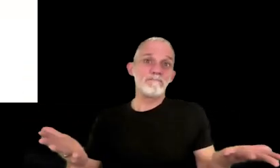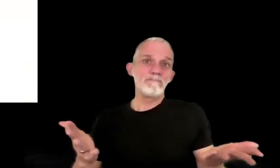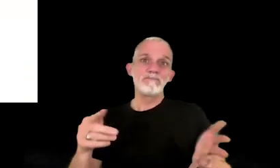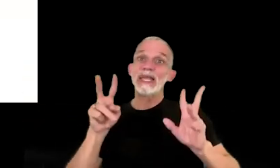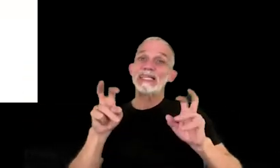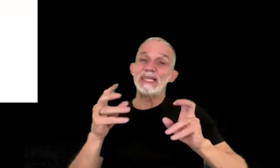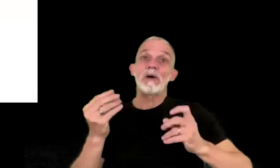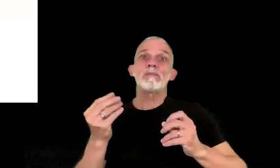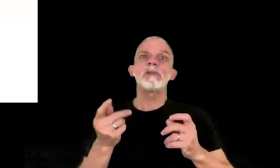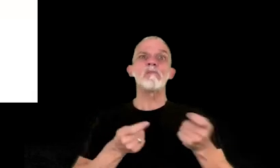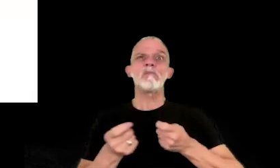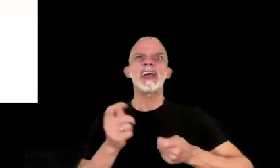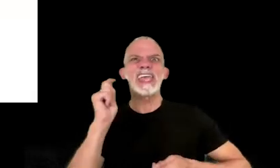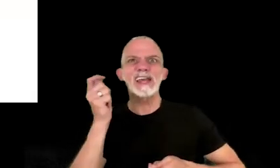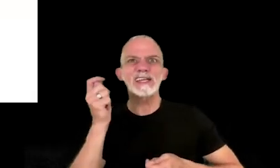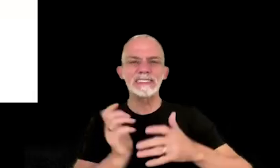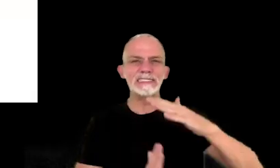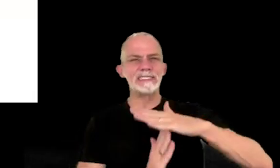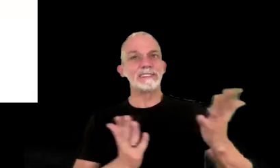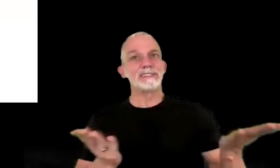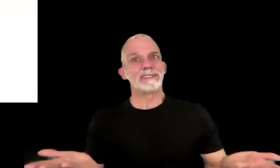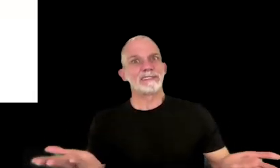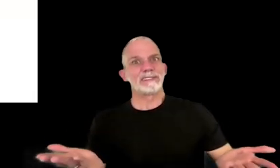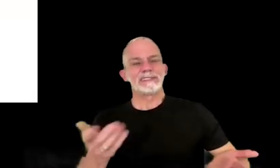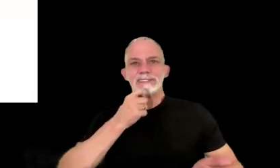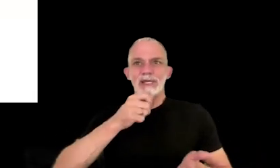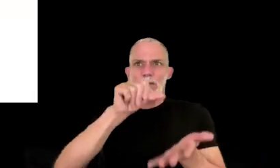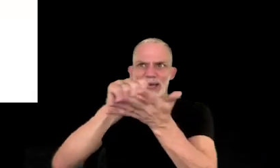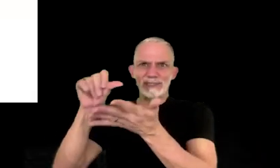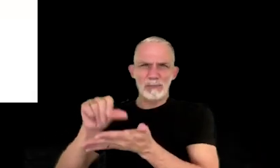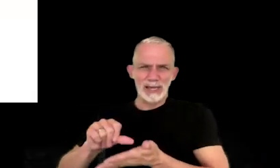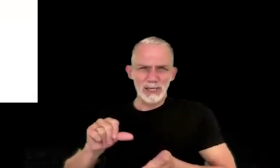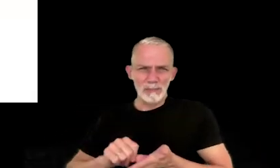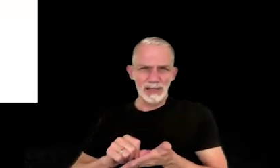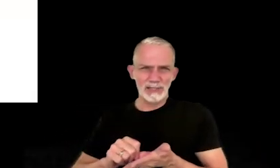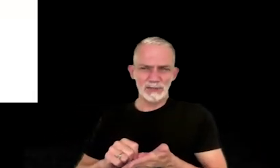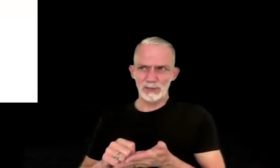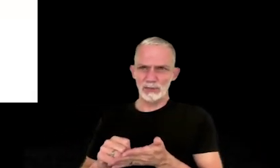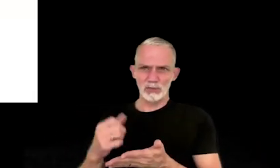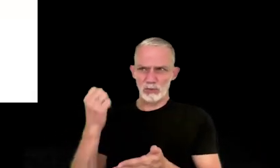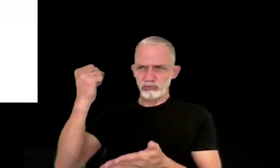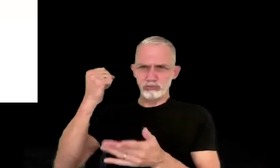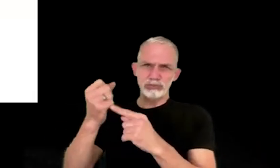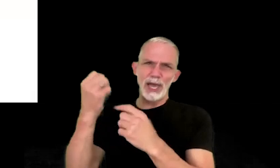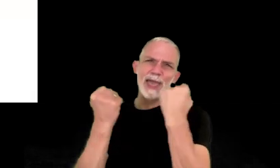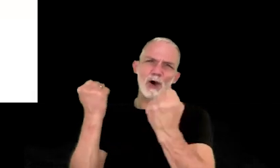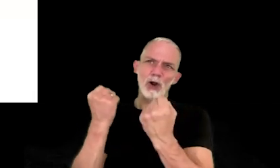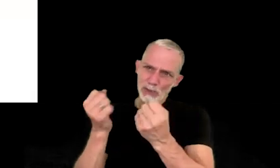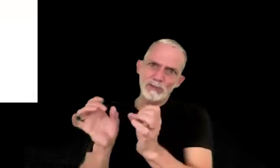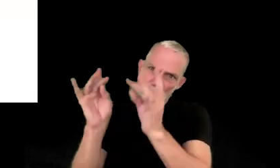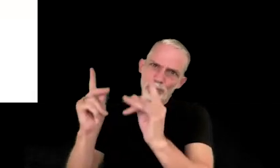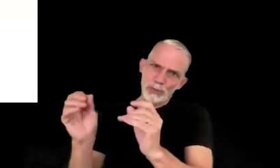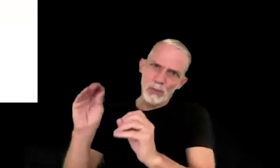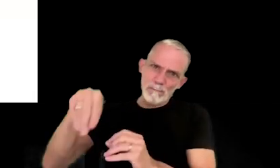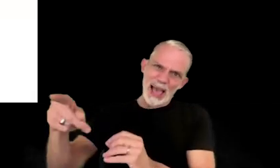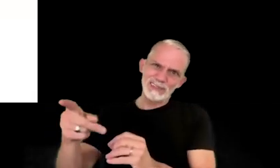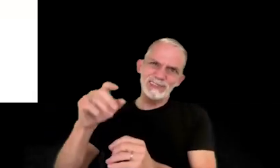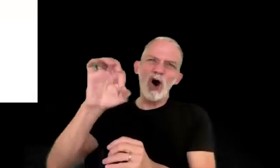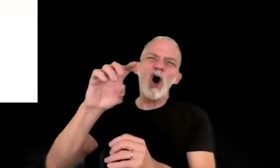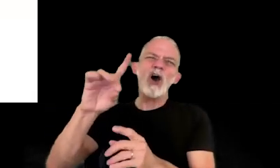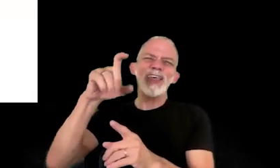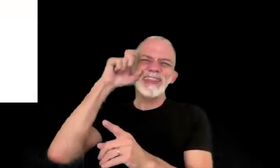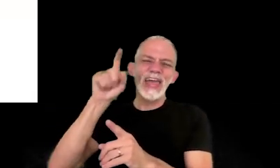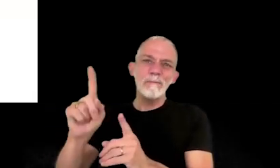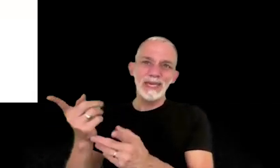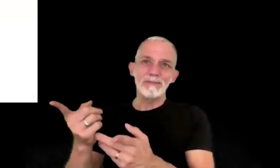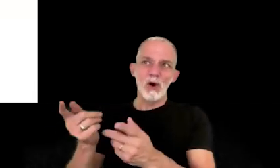quién administra este fondo global, si son los países más importantes en sentido económico, que son los países de la OCDE, o